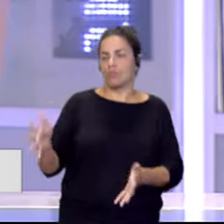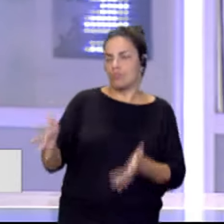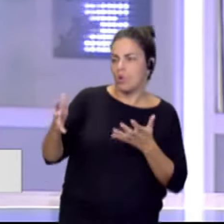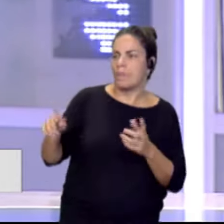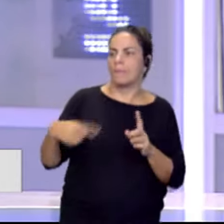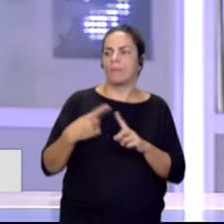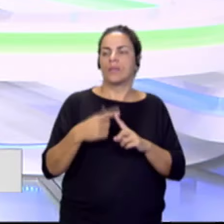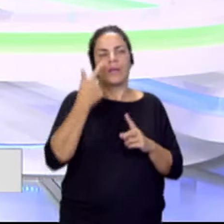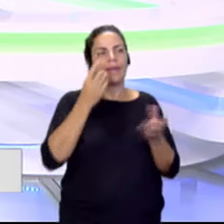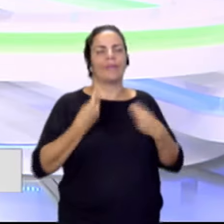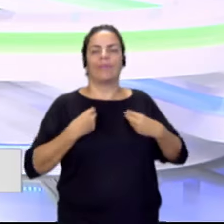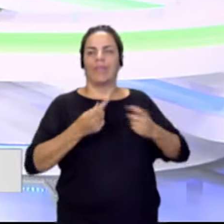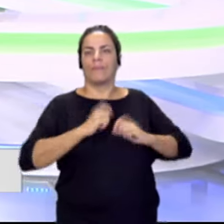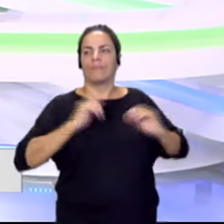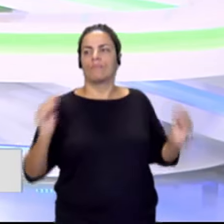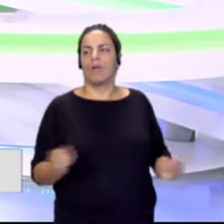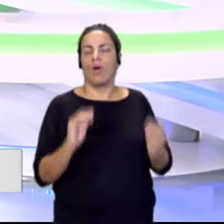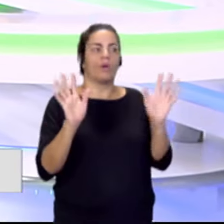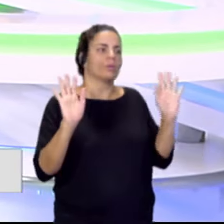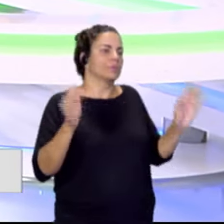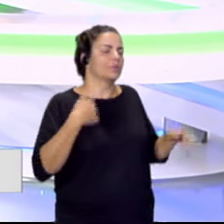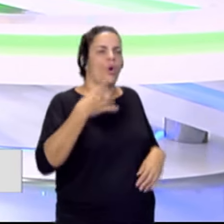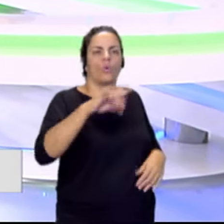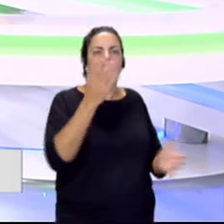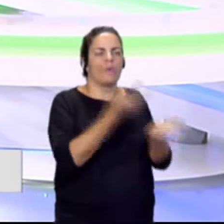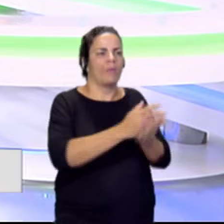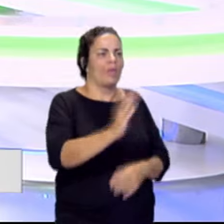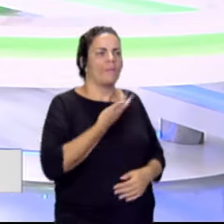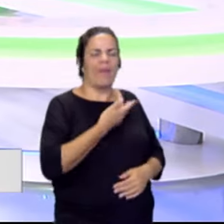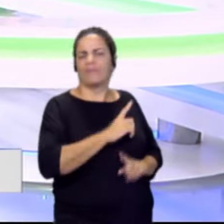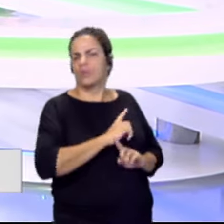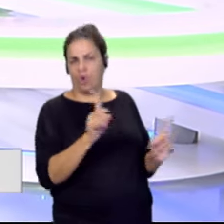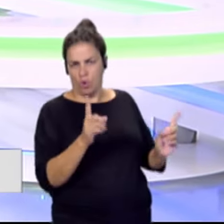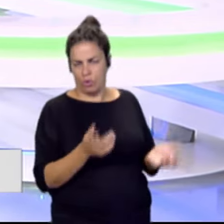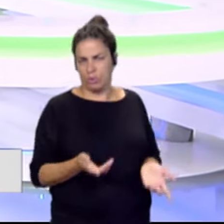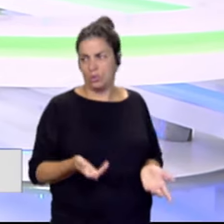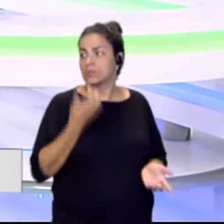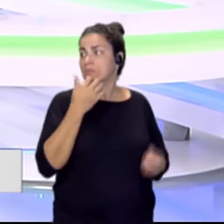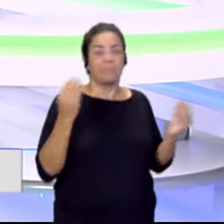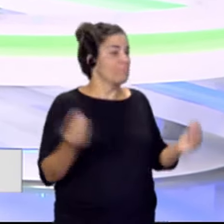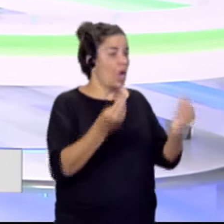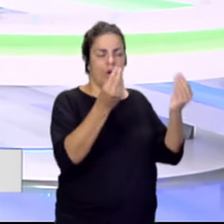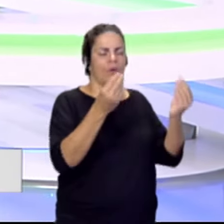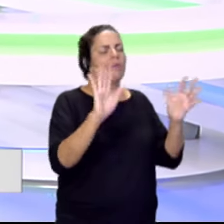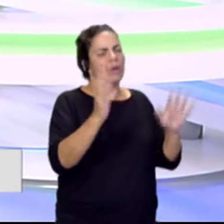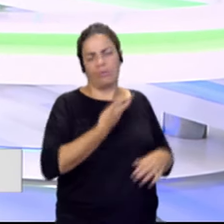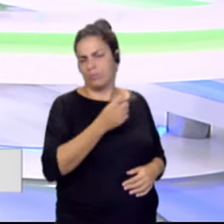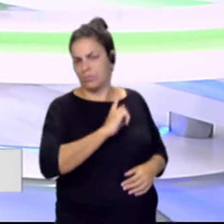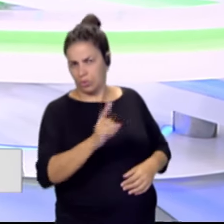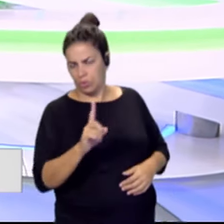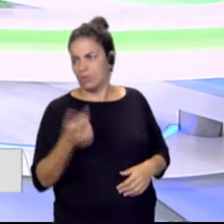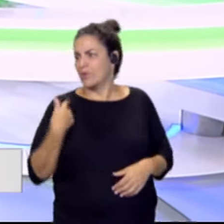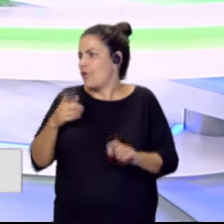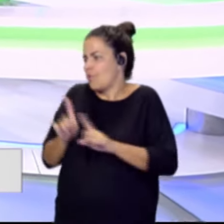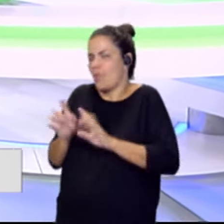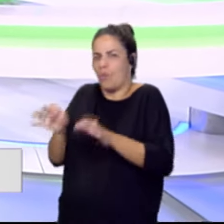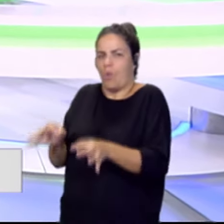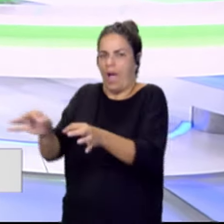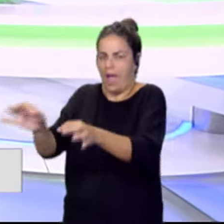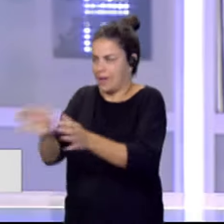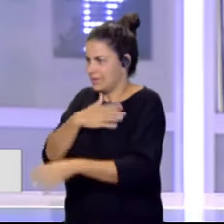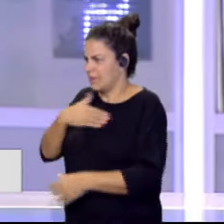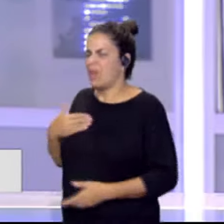mejoren la vida, yo ya me conformo con que no nos la fastidien, ¿no? Que me quede como estoy. Sí, sí, virgencita, que me quede como estoy, ¿no? Entonces, porque los